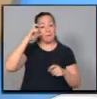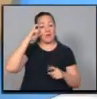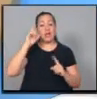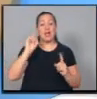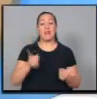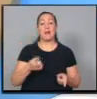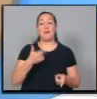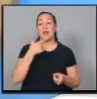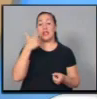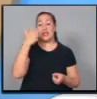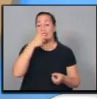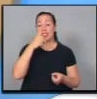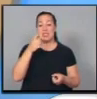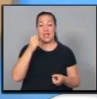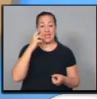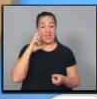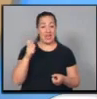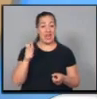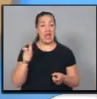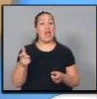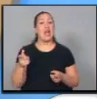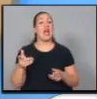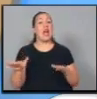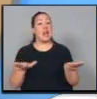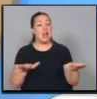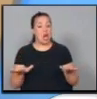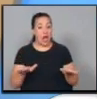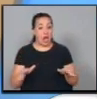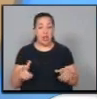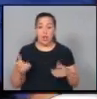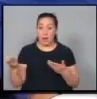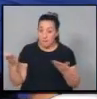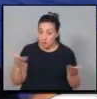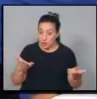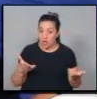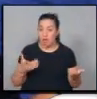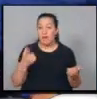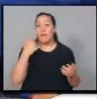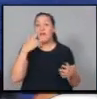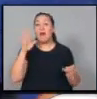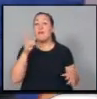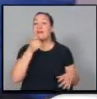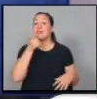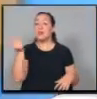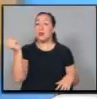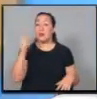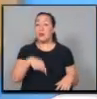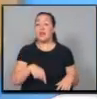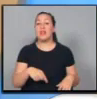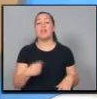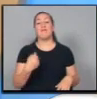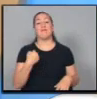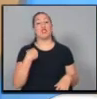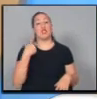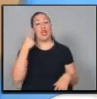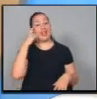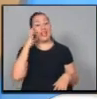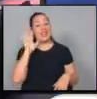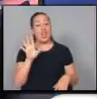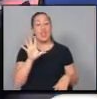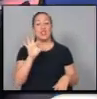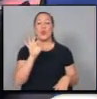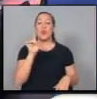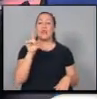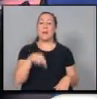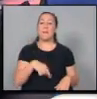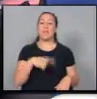jugador de fútbol. ¿Cristiano? Sí, dicen que lo va a invitar. ¡Ah, qué golazo! Hay que ver si viene. Bueno, pero sí, bien. Yo creo que acá hay 50% de